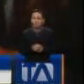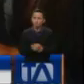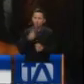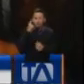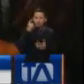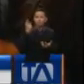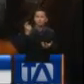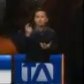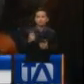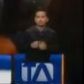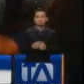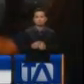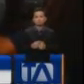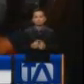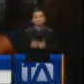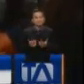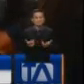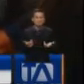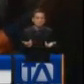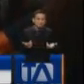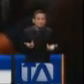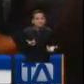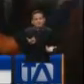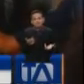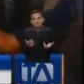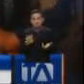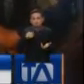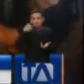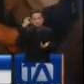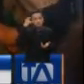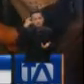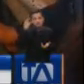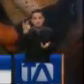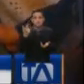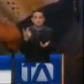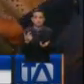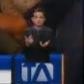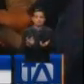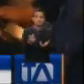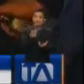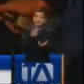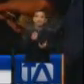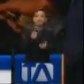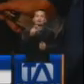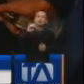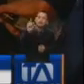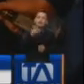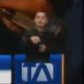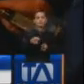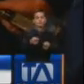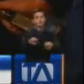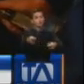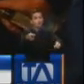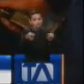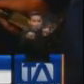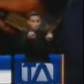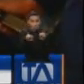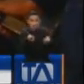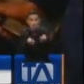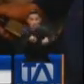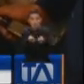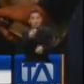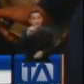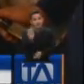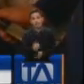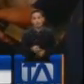acoso? Bueno, en realidad me parece que eso debería tener un control. Deberían controlar